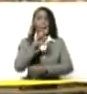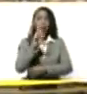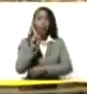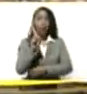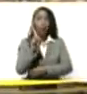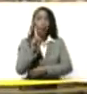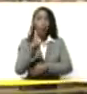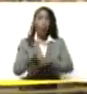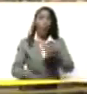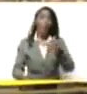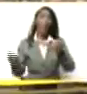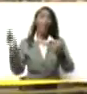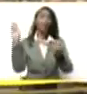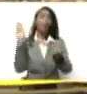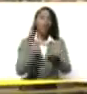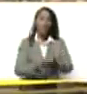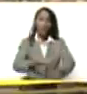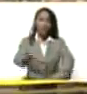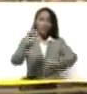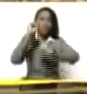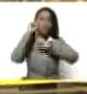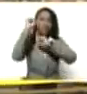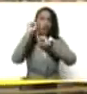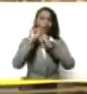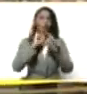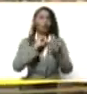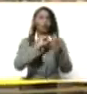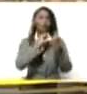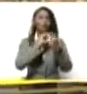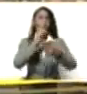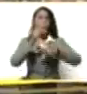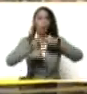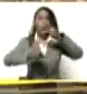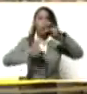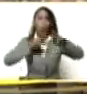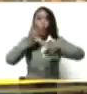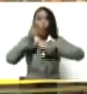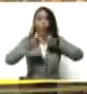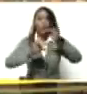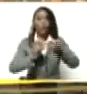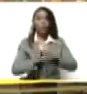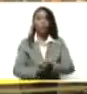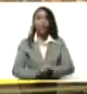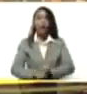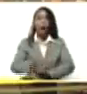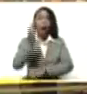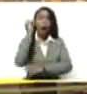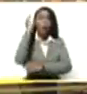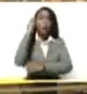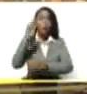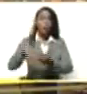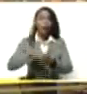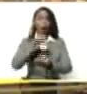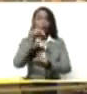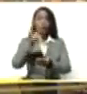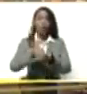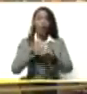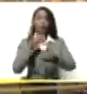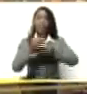también con mucha paciencia e inteligencia decisiones